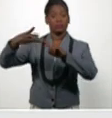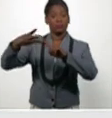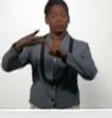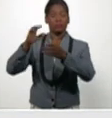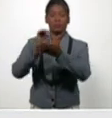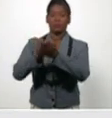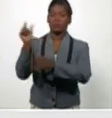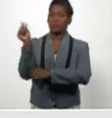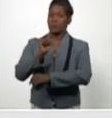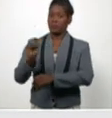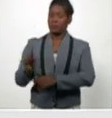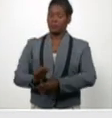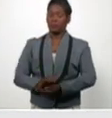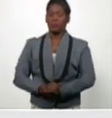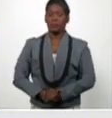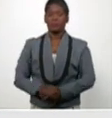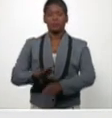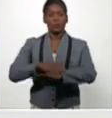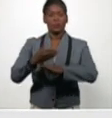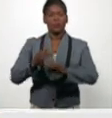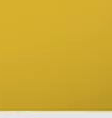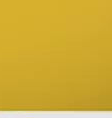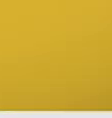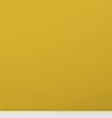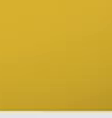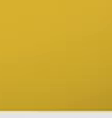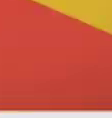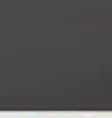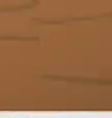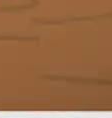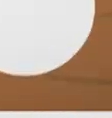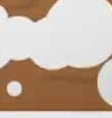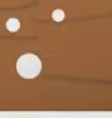la ampliación de otros datos tras la pausa.